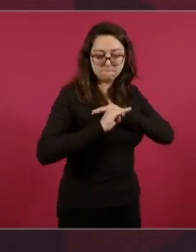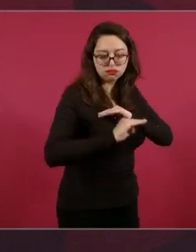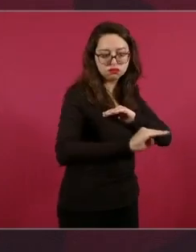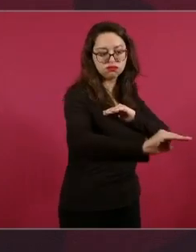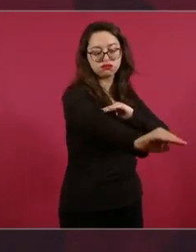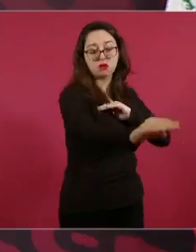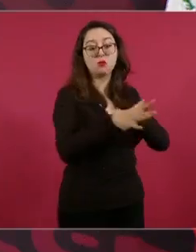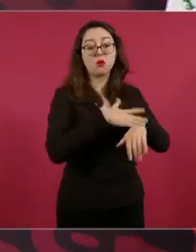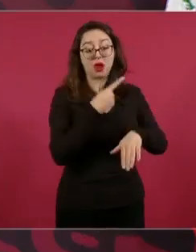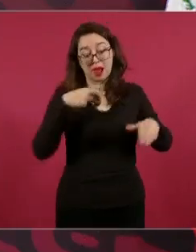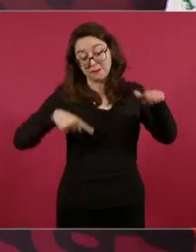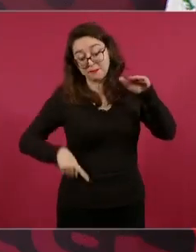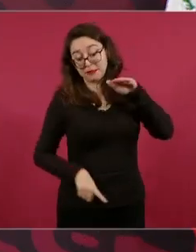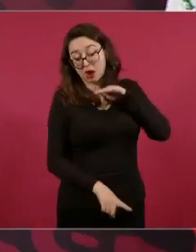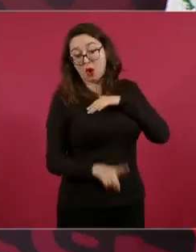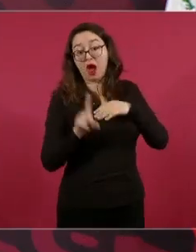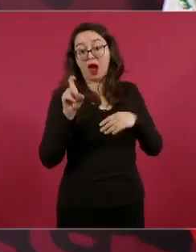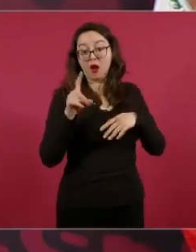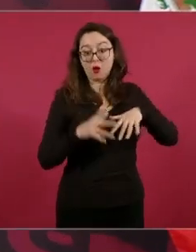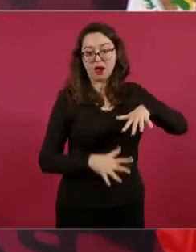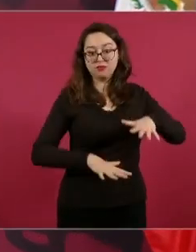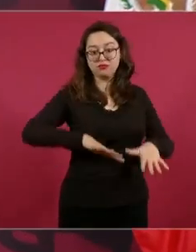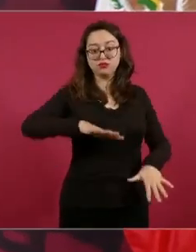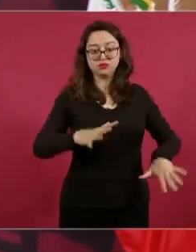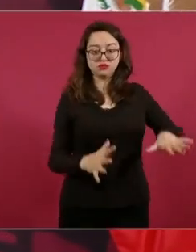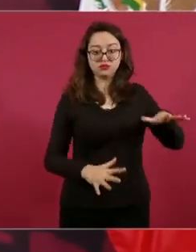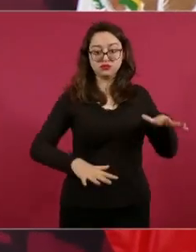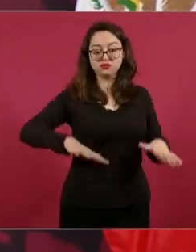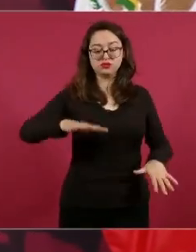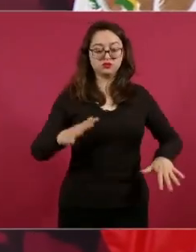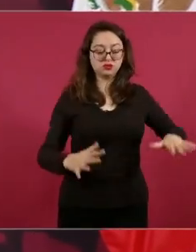estar emparejando, bacheando